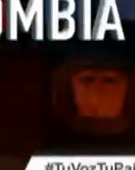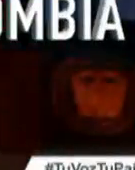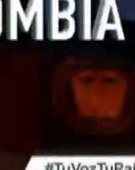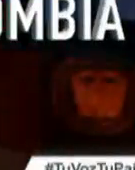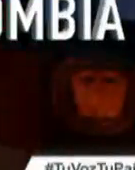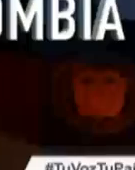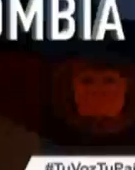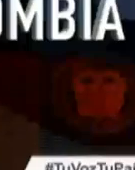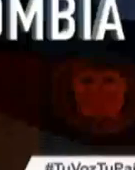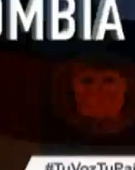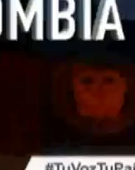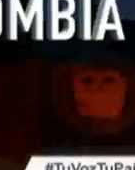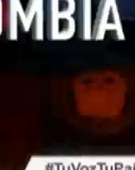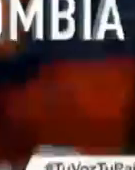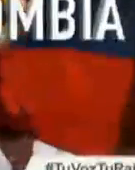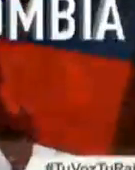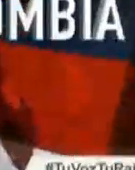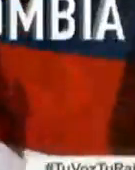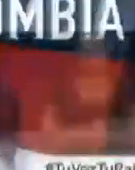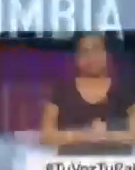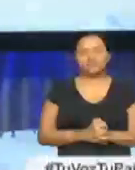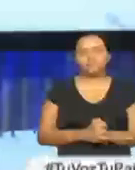Ecuador-Colombia.